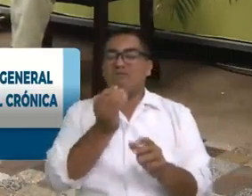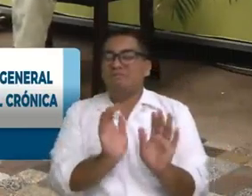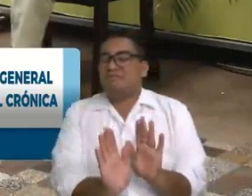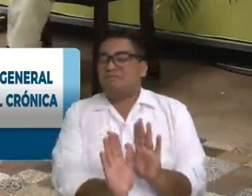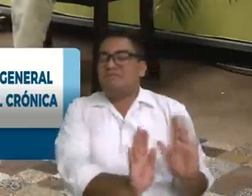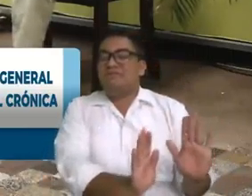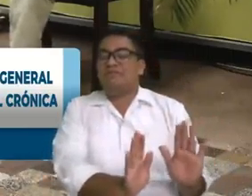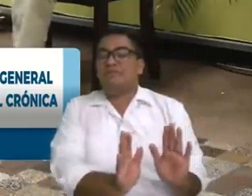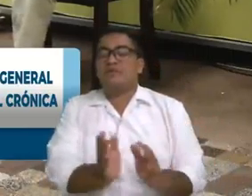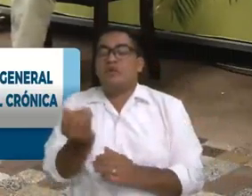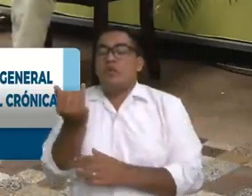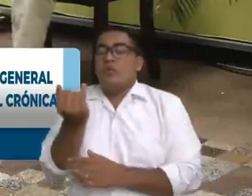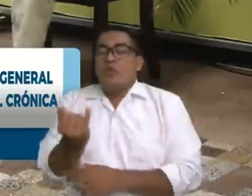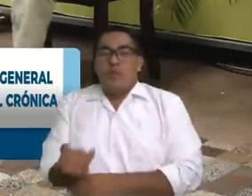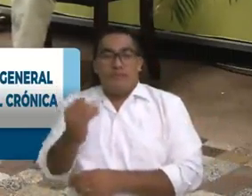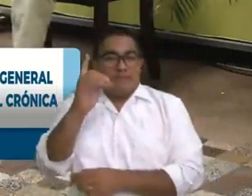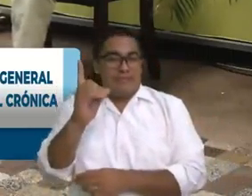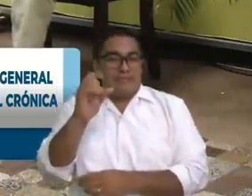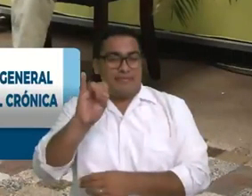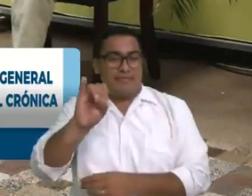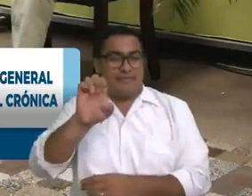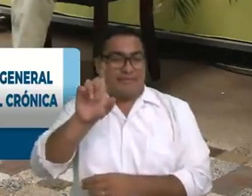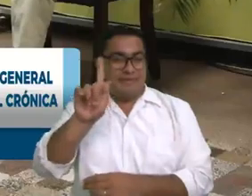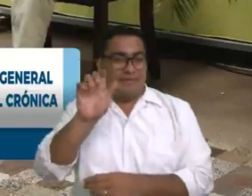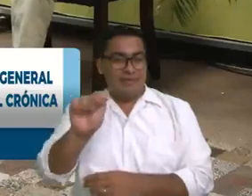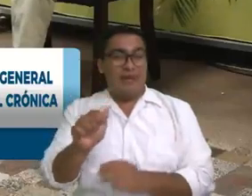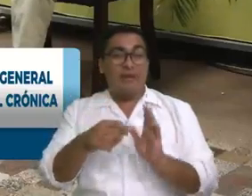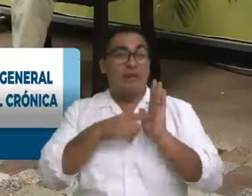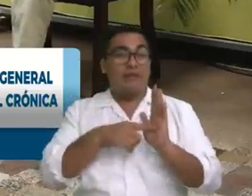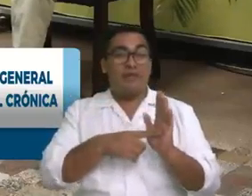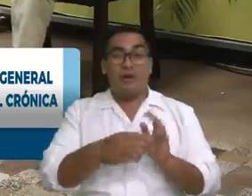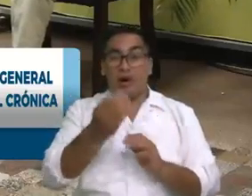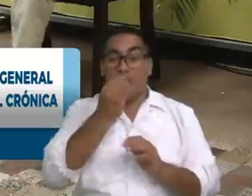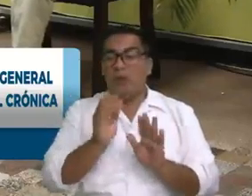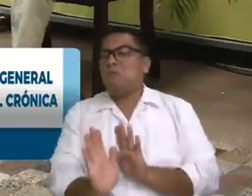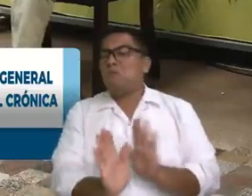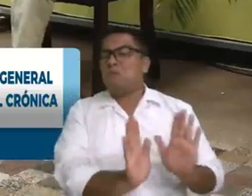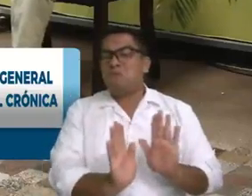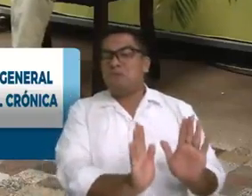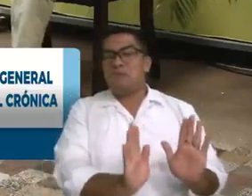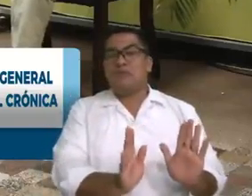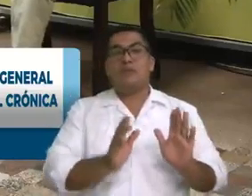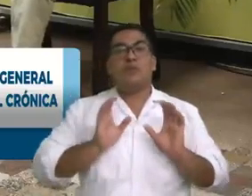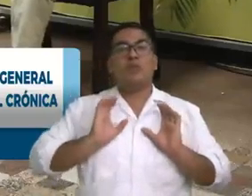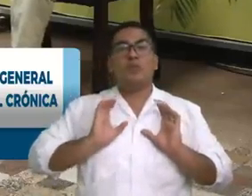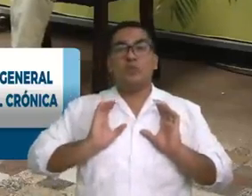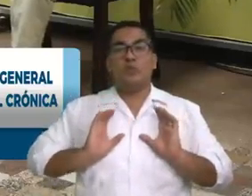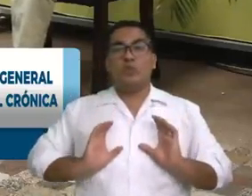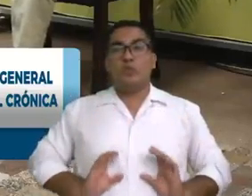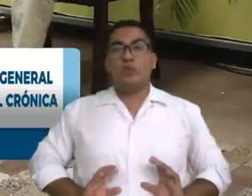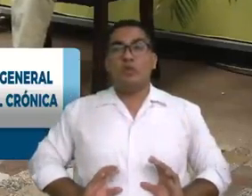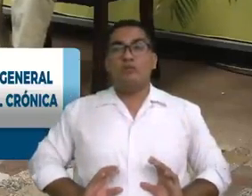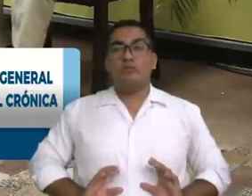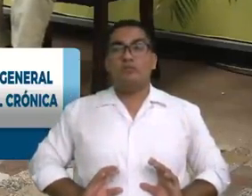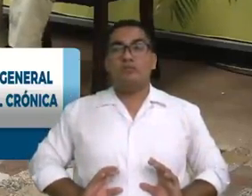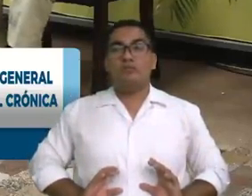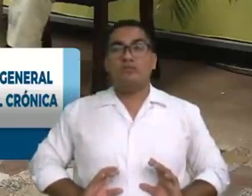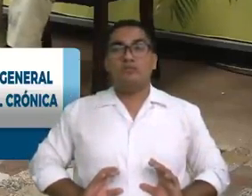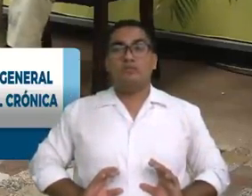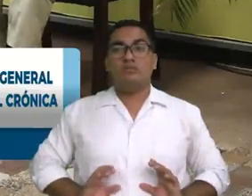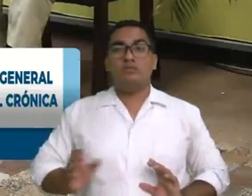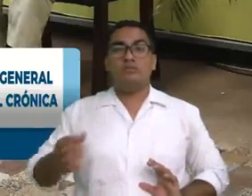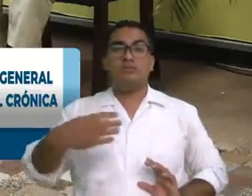cenar. Entonces, ¿qué pasa? Cuando uno deja de comer, el organismo presta para que a usted no le suceda